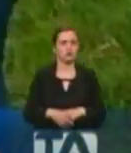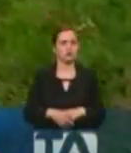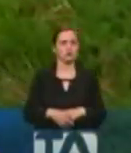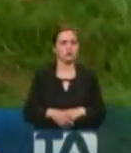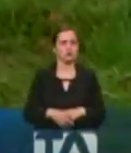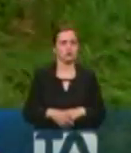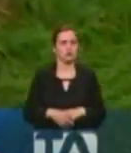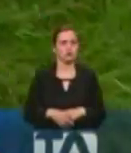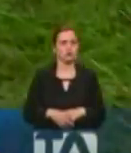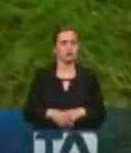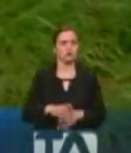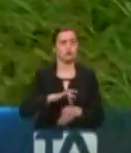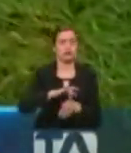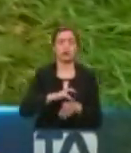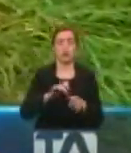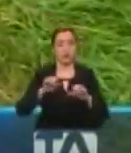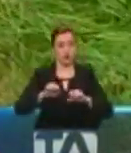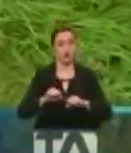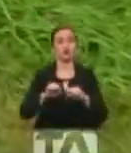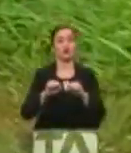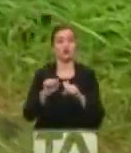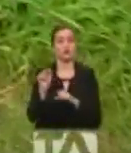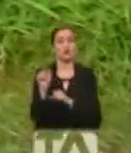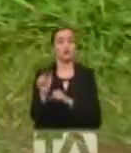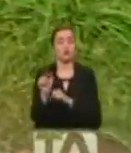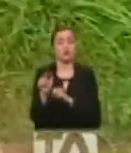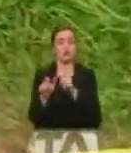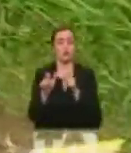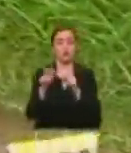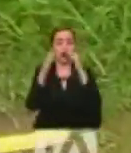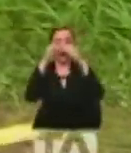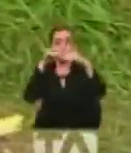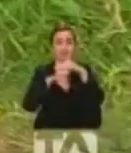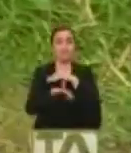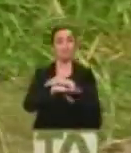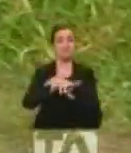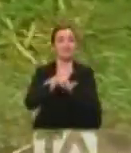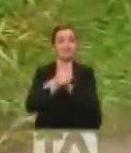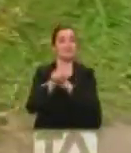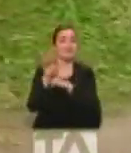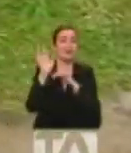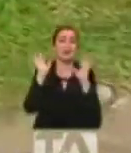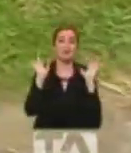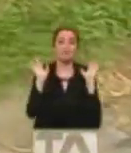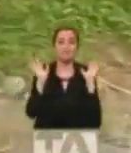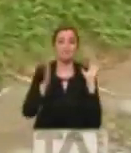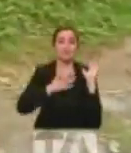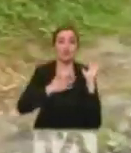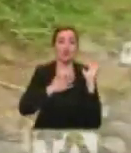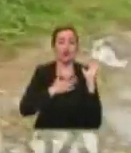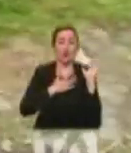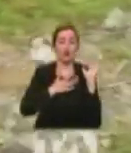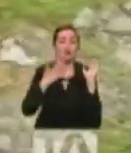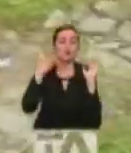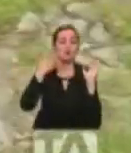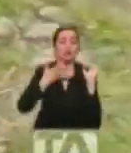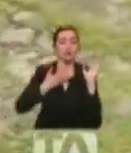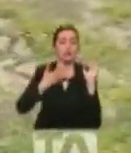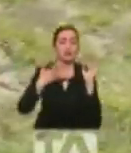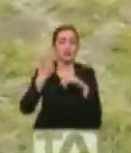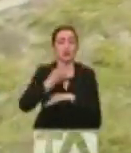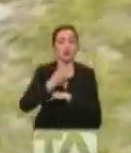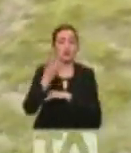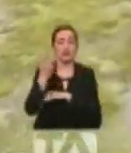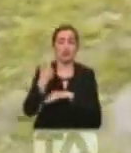rato nosotros podemos tener una alguien que se entre a las casas. El otro día yo no pasé aquí unos